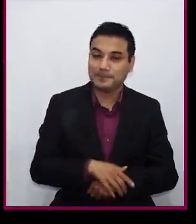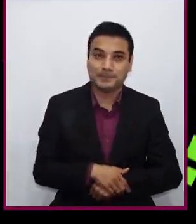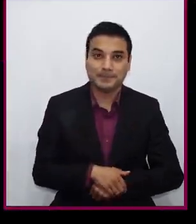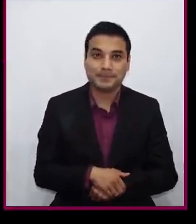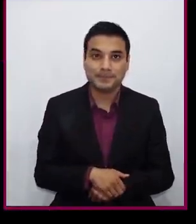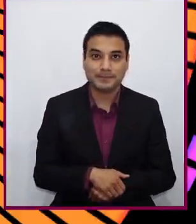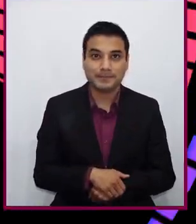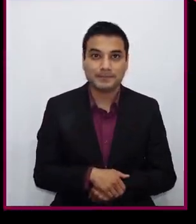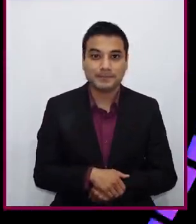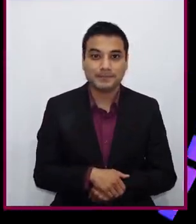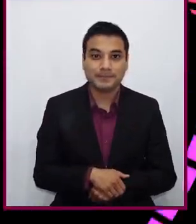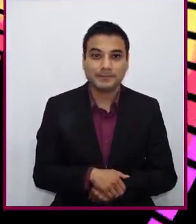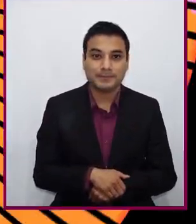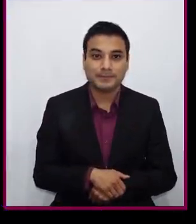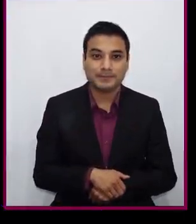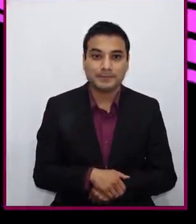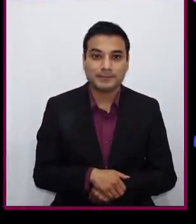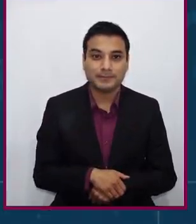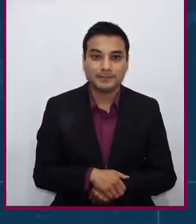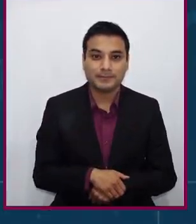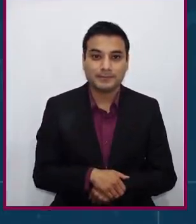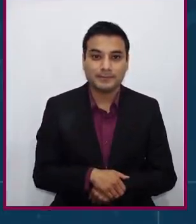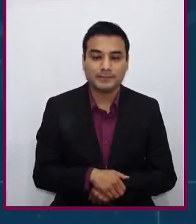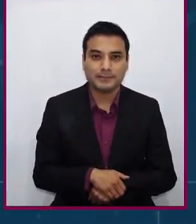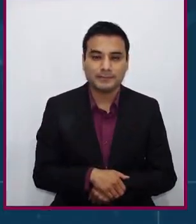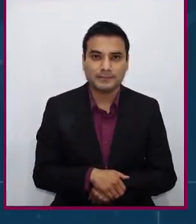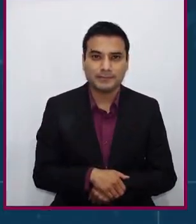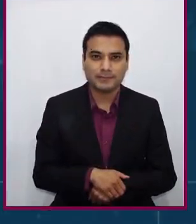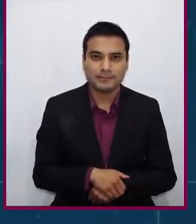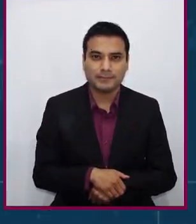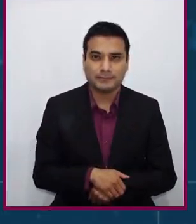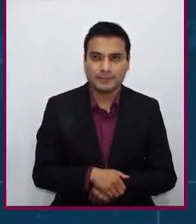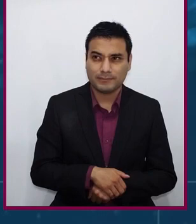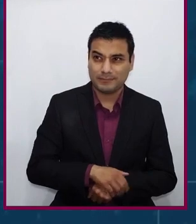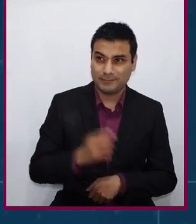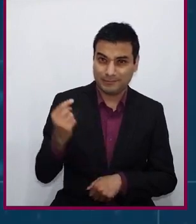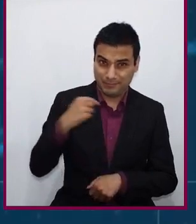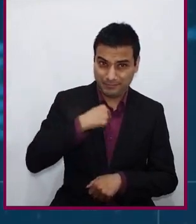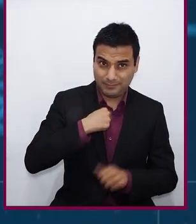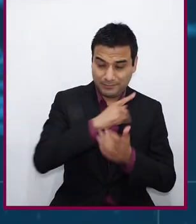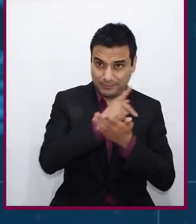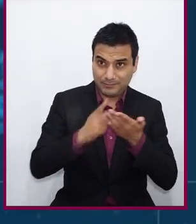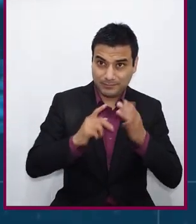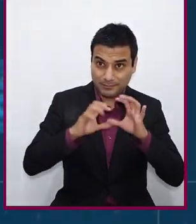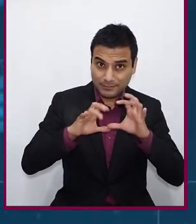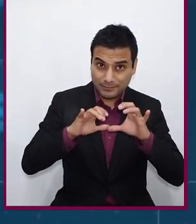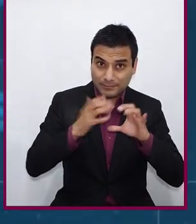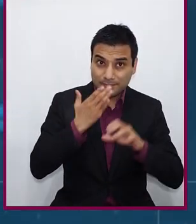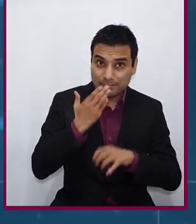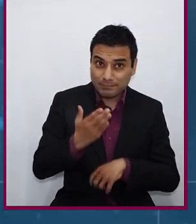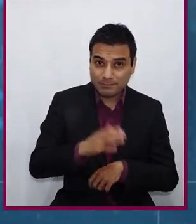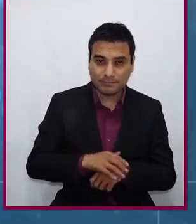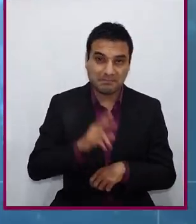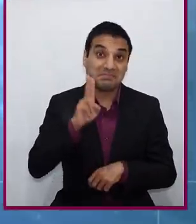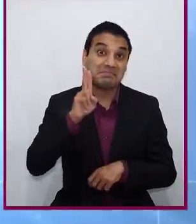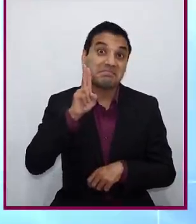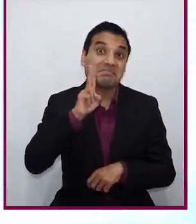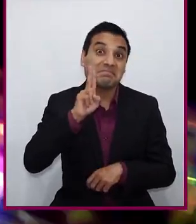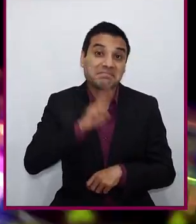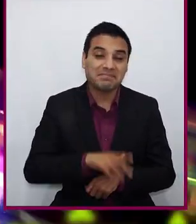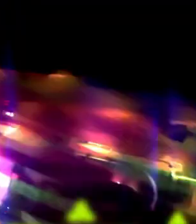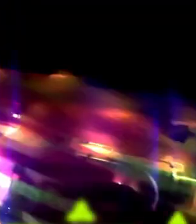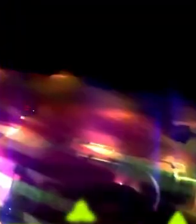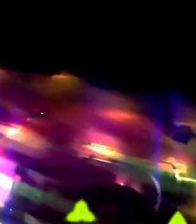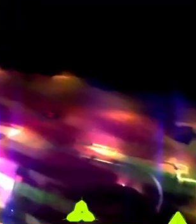entrevista sobre programación orientada a objetos 5 4 3 2 conectados